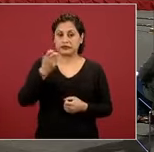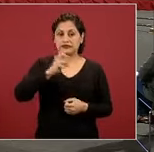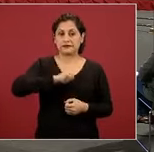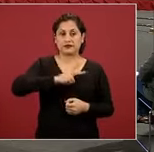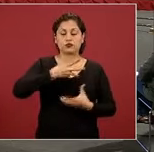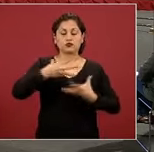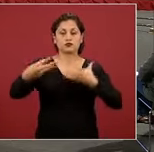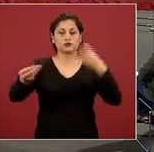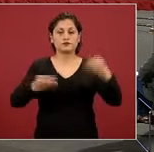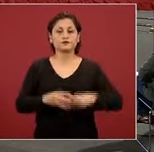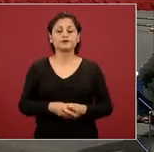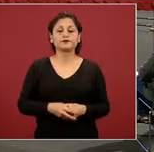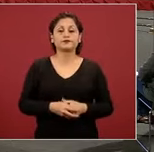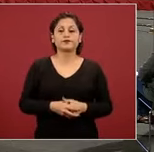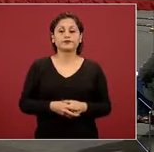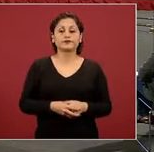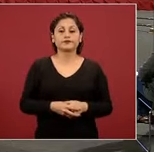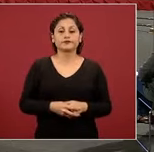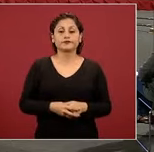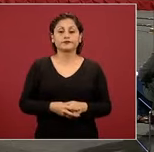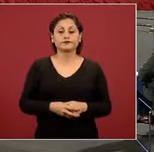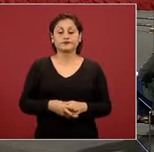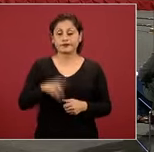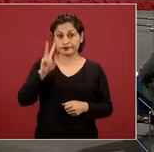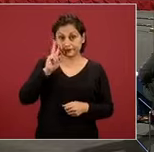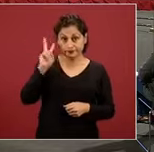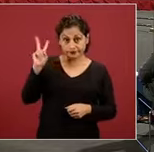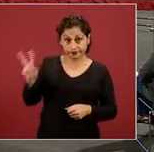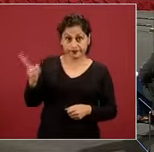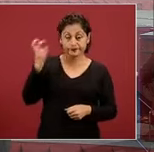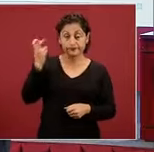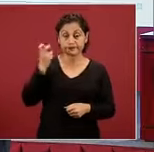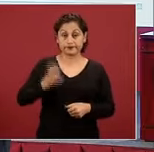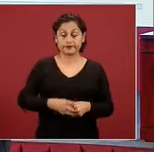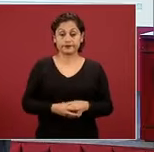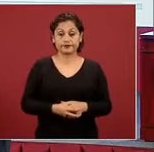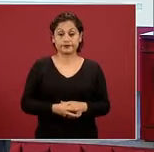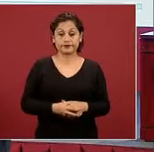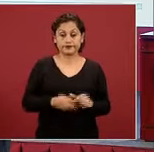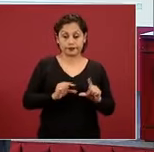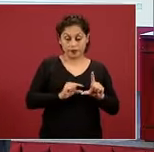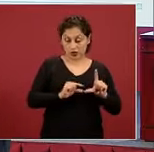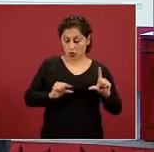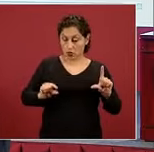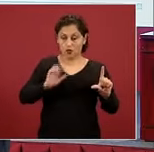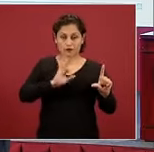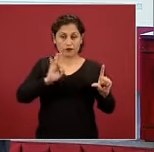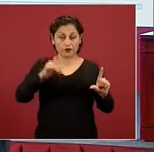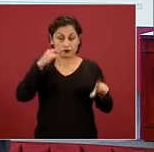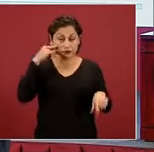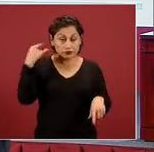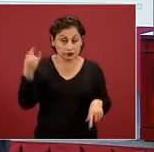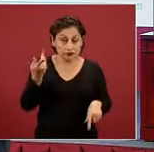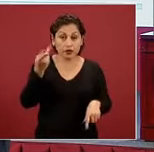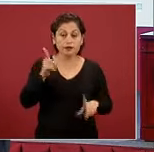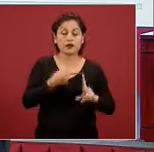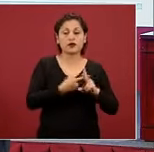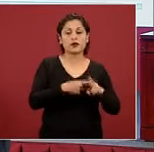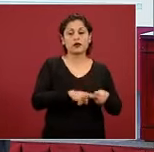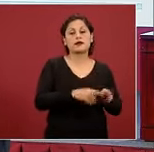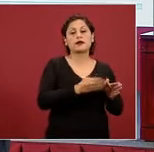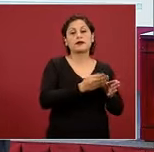esta enfermedad. Lo que vemos es que en su momento, aquí las fechas no se alcanzan a ver, pero yo se las digo, están desde el primer día del